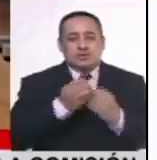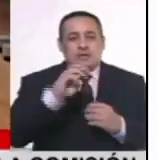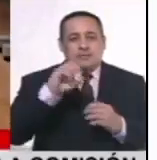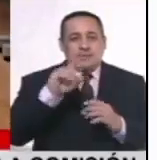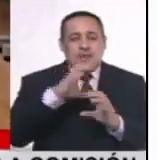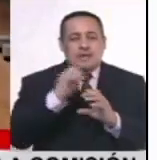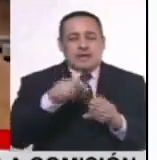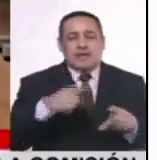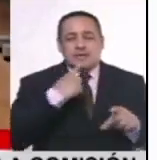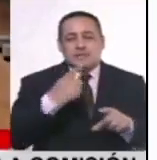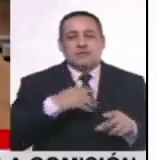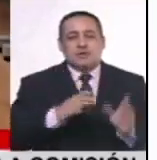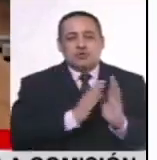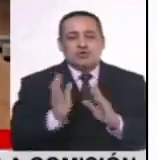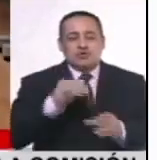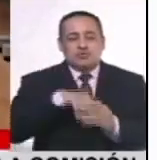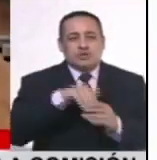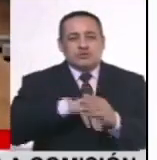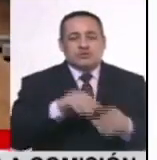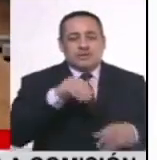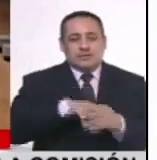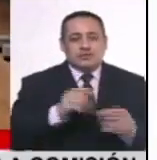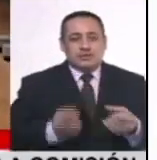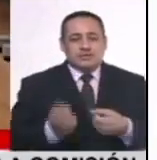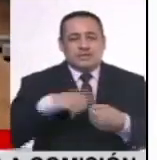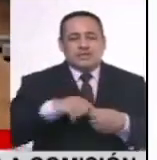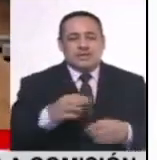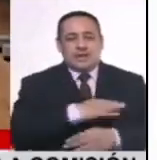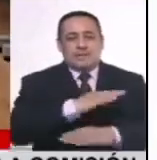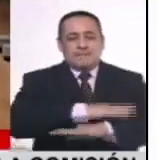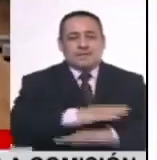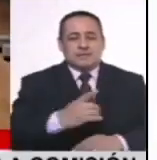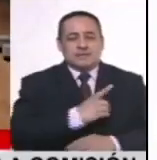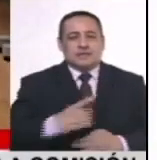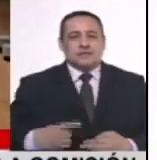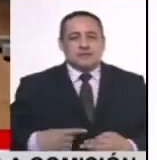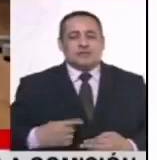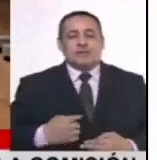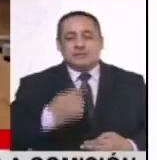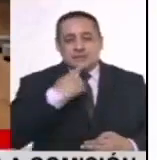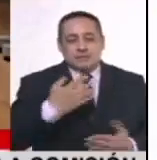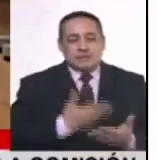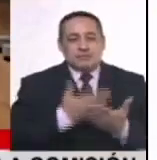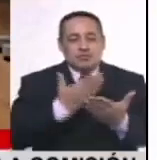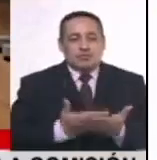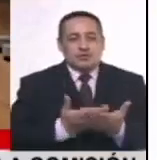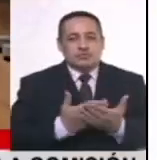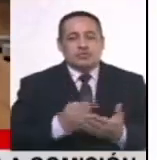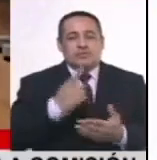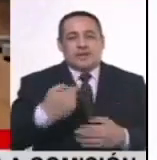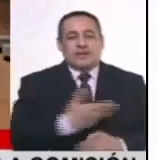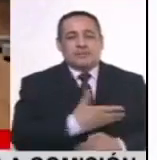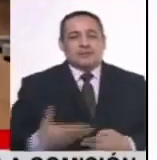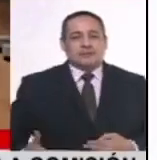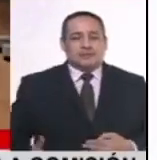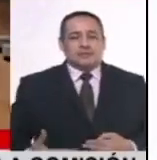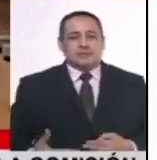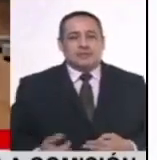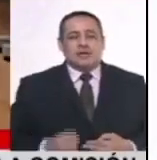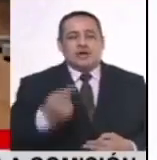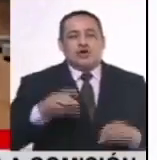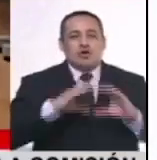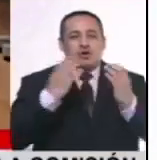Trillo, estamos en el proceso de votación de elección de integrantes de la mesa directiva y se ha propuesto para la presidencia